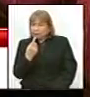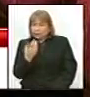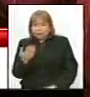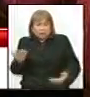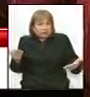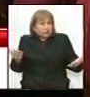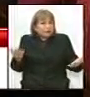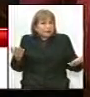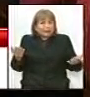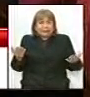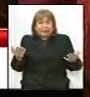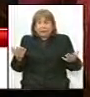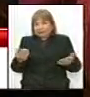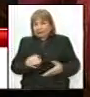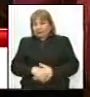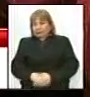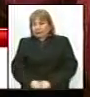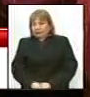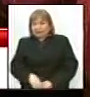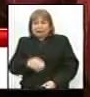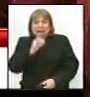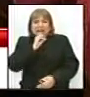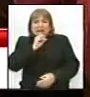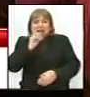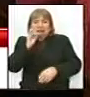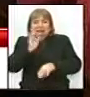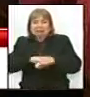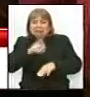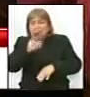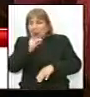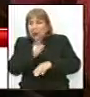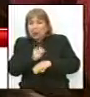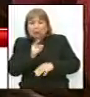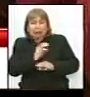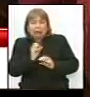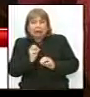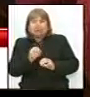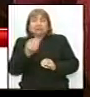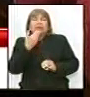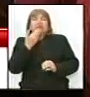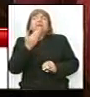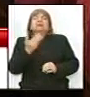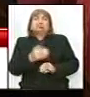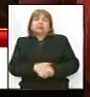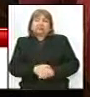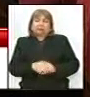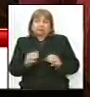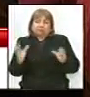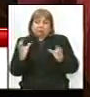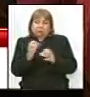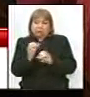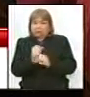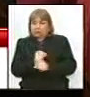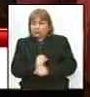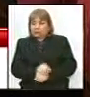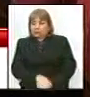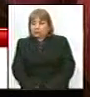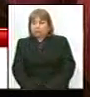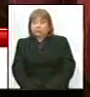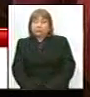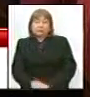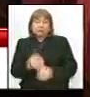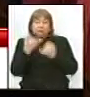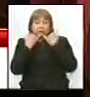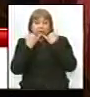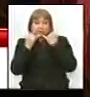a la constitución ni siquiera se le ha imputado delitos y eso que supone la primera conclusión que el